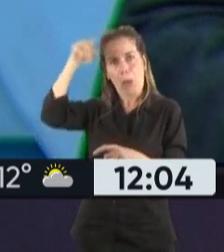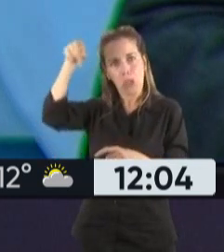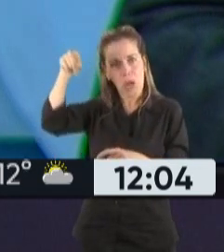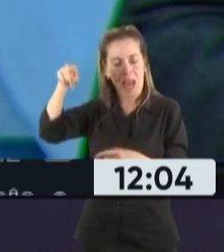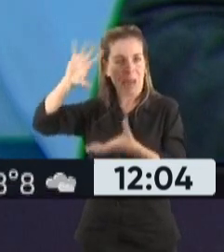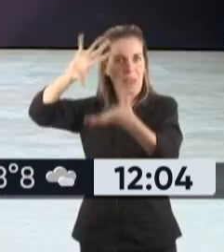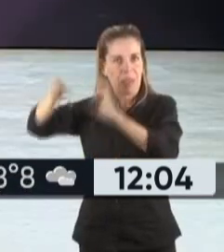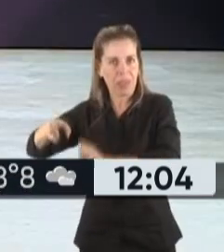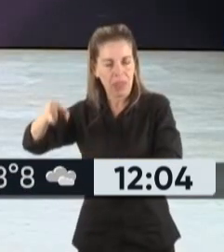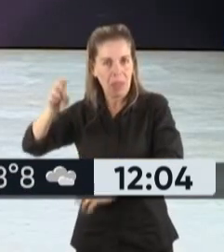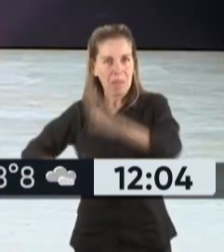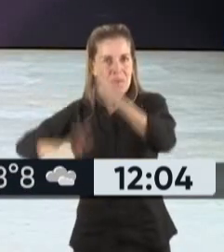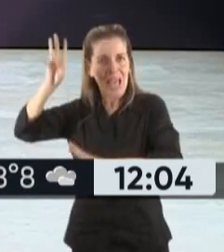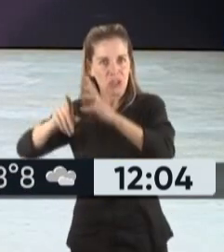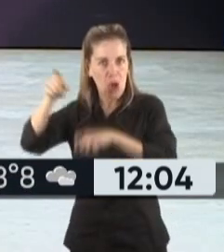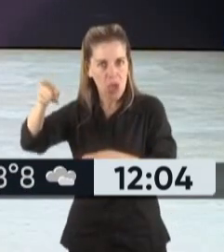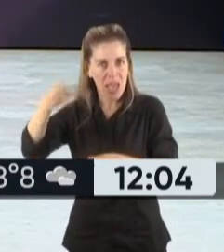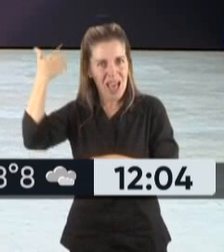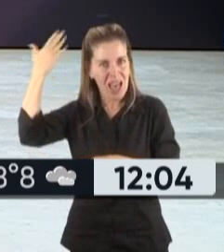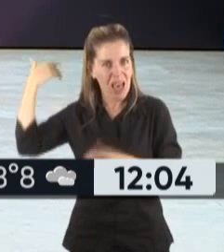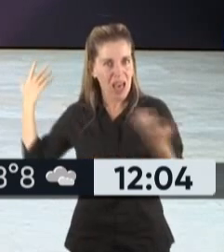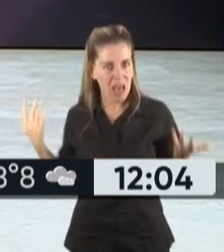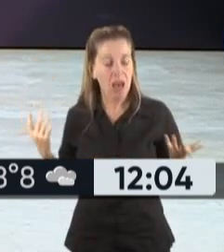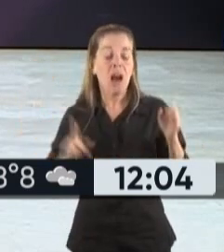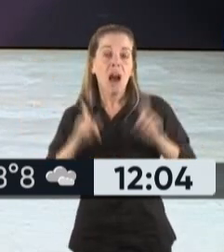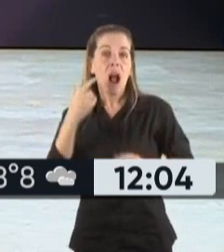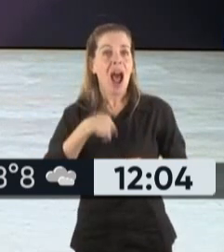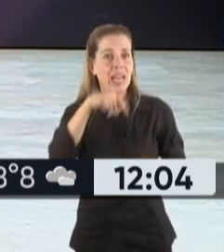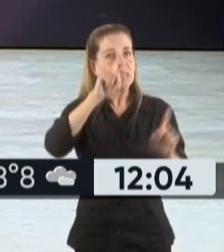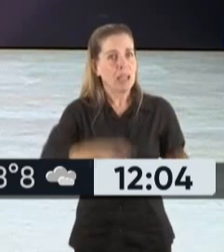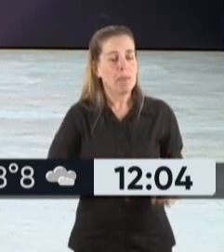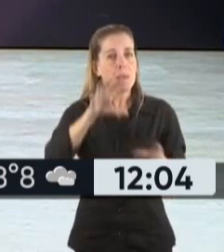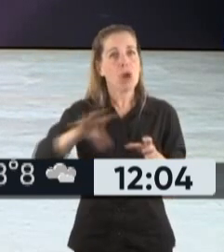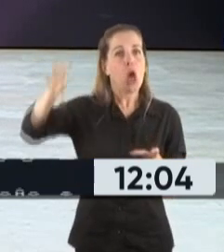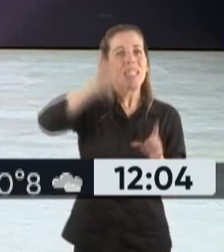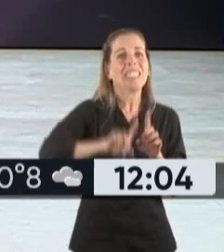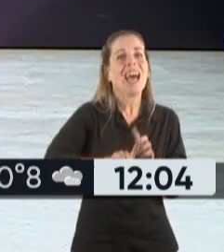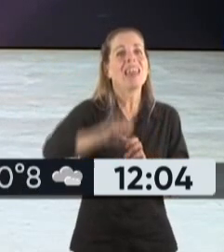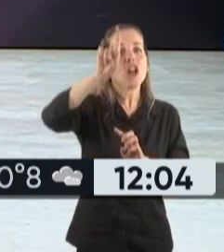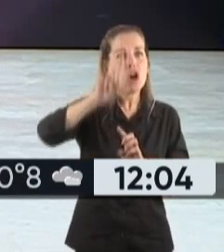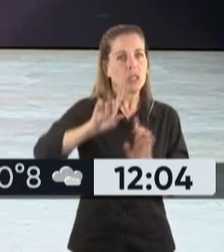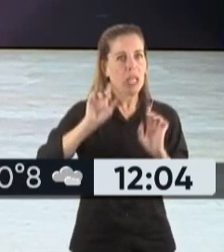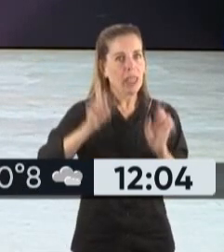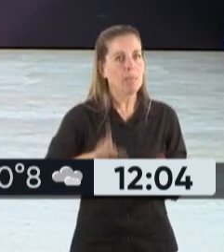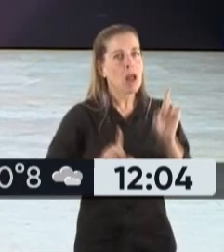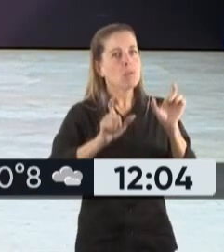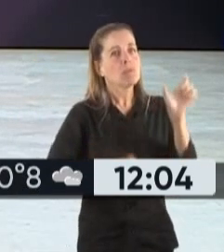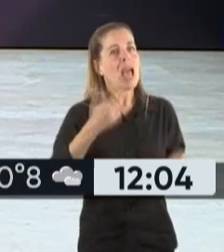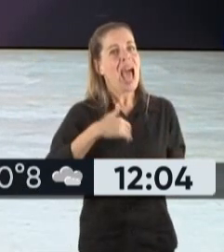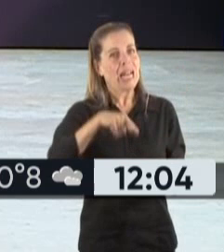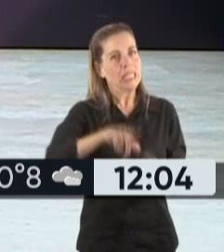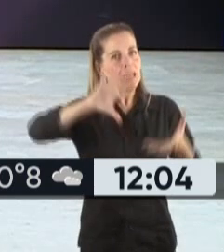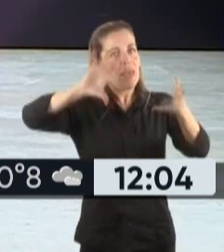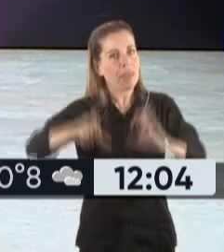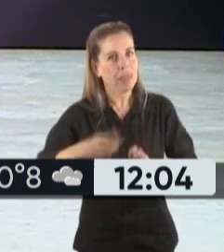muy importante. Y el estrago que algunos argentinos hicieron en el norte argentino también fue muy importante, antes